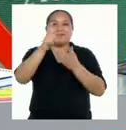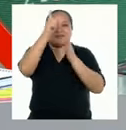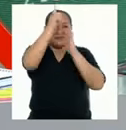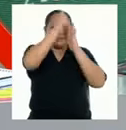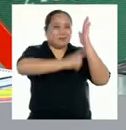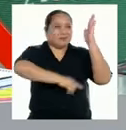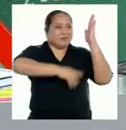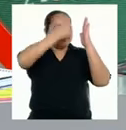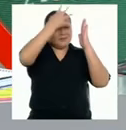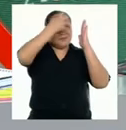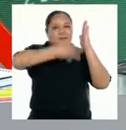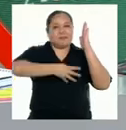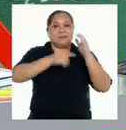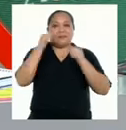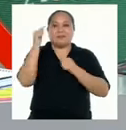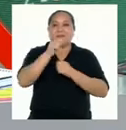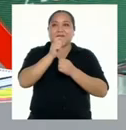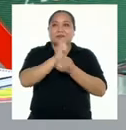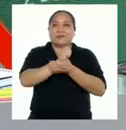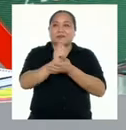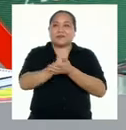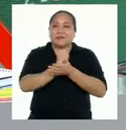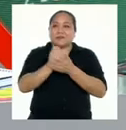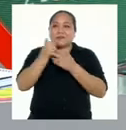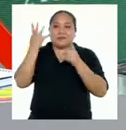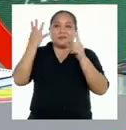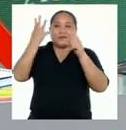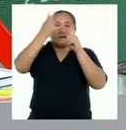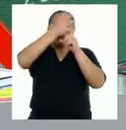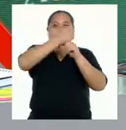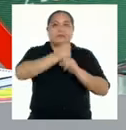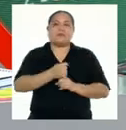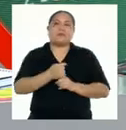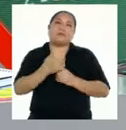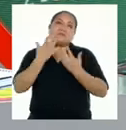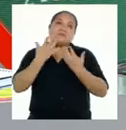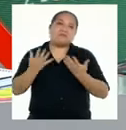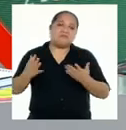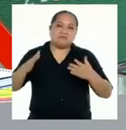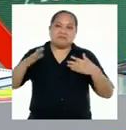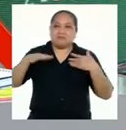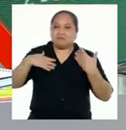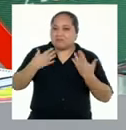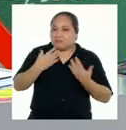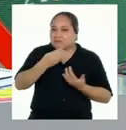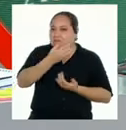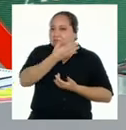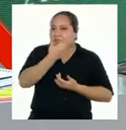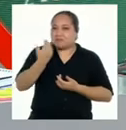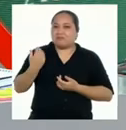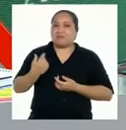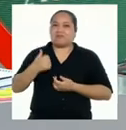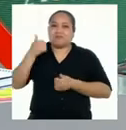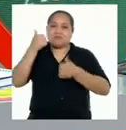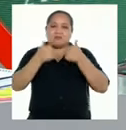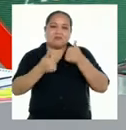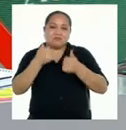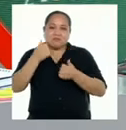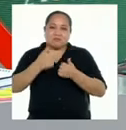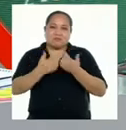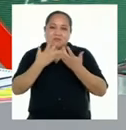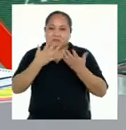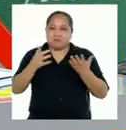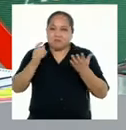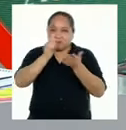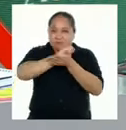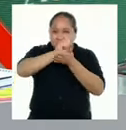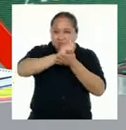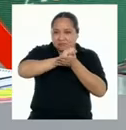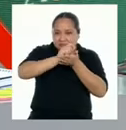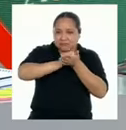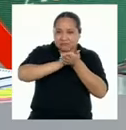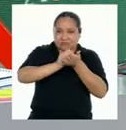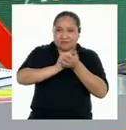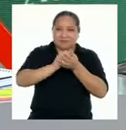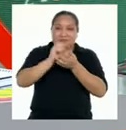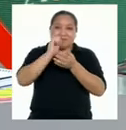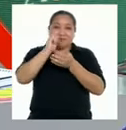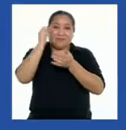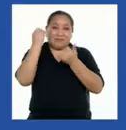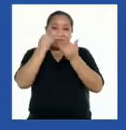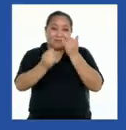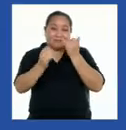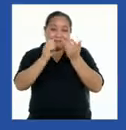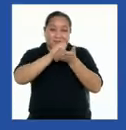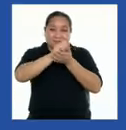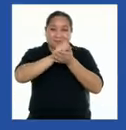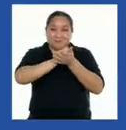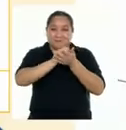cotejo. Aquí voy a ir anotando mis logros, las cosas que puedo mejorar y qué debo tomar en cuenta para escribir la versión final.